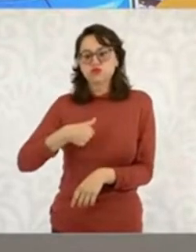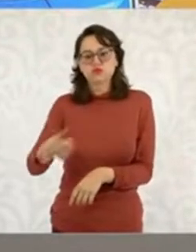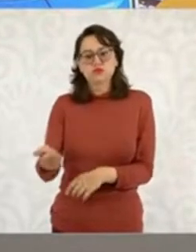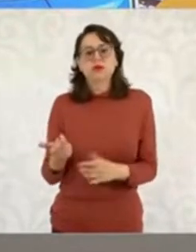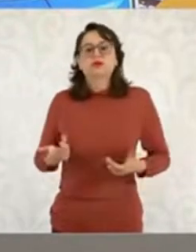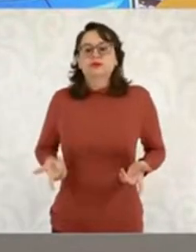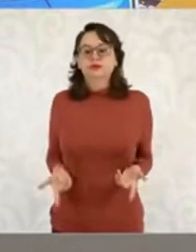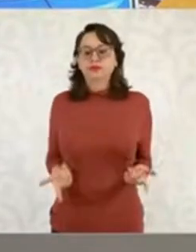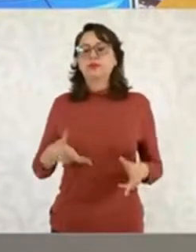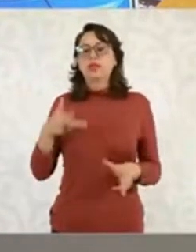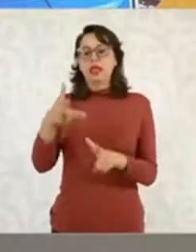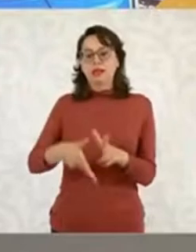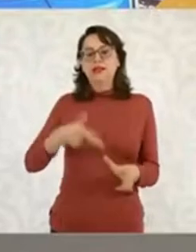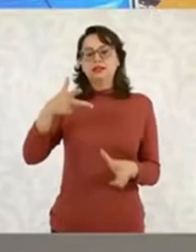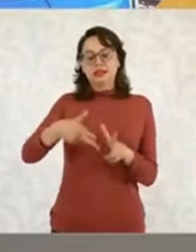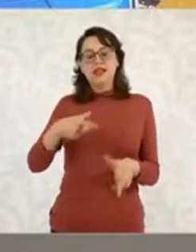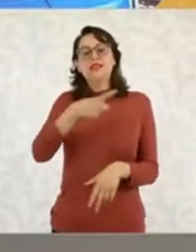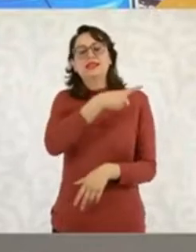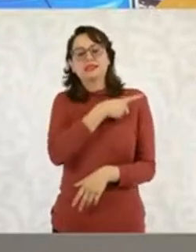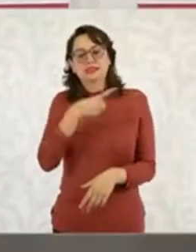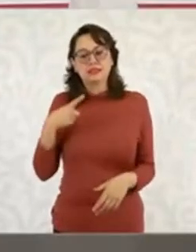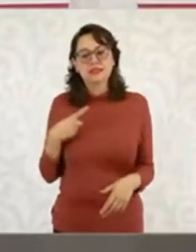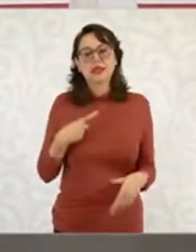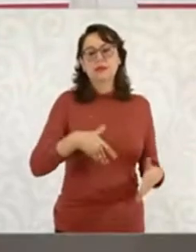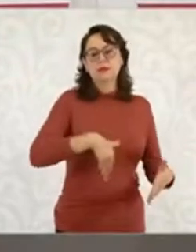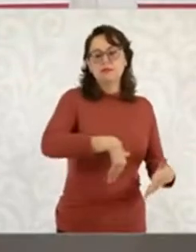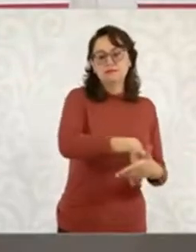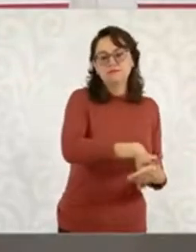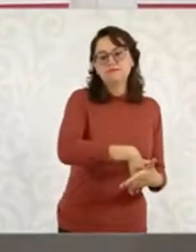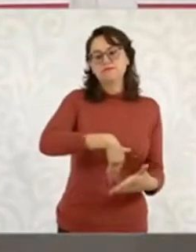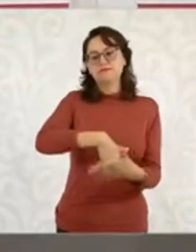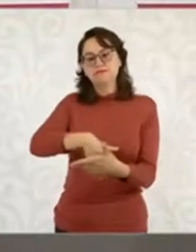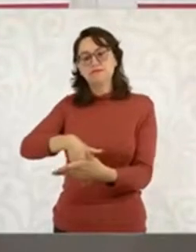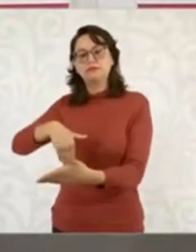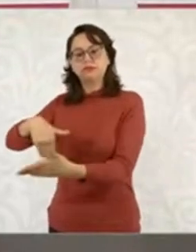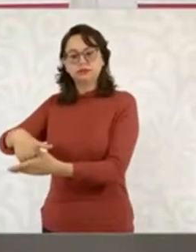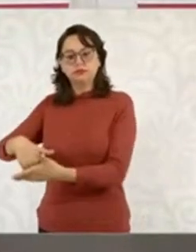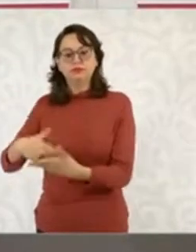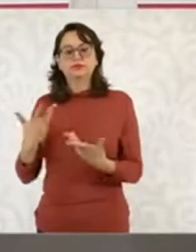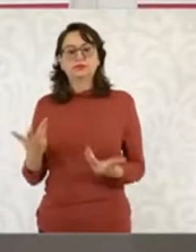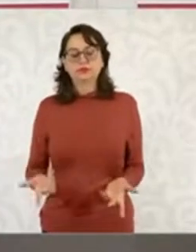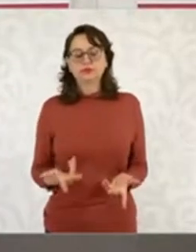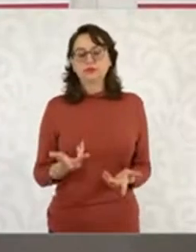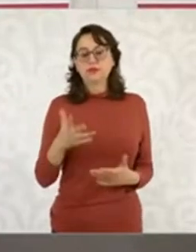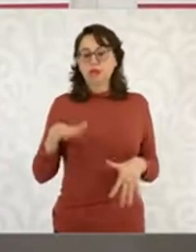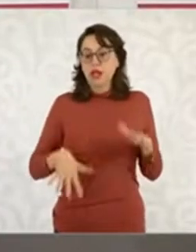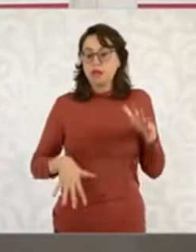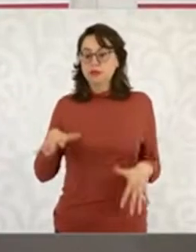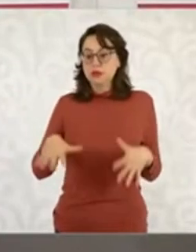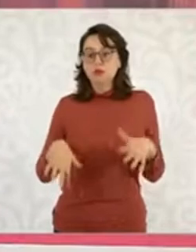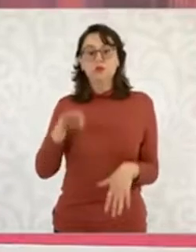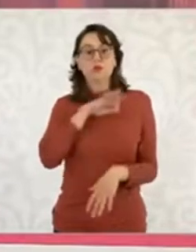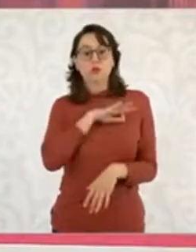tren que va hasta Nuevo Laredo no necesariamente tiene que ser, digamos, el mismo tren, el mismo vehículo, que hace un recorrido